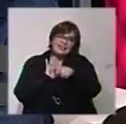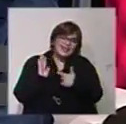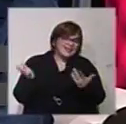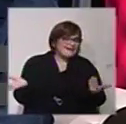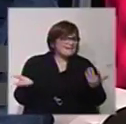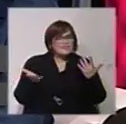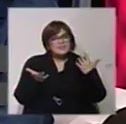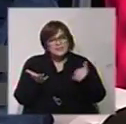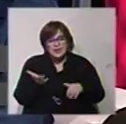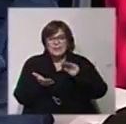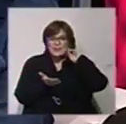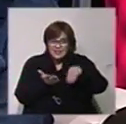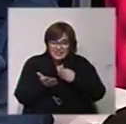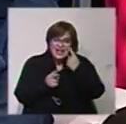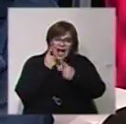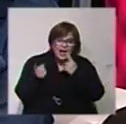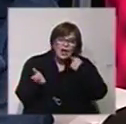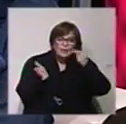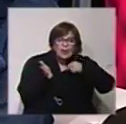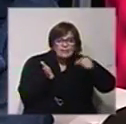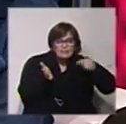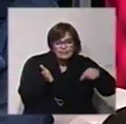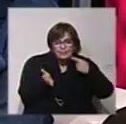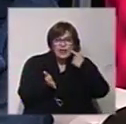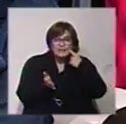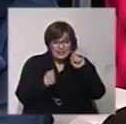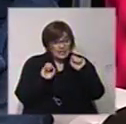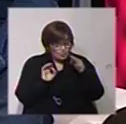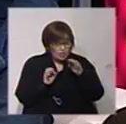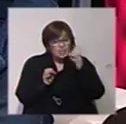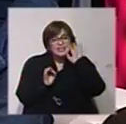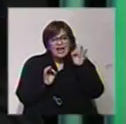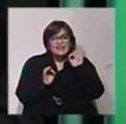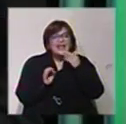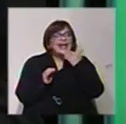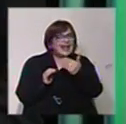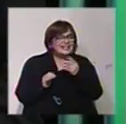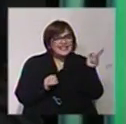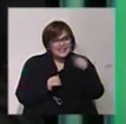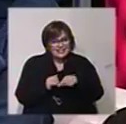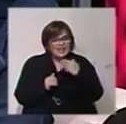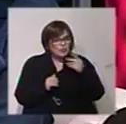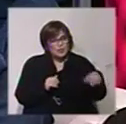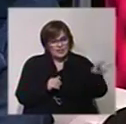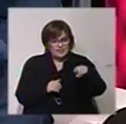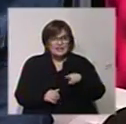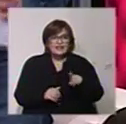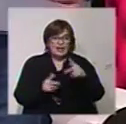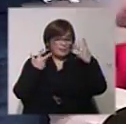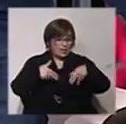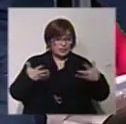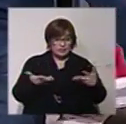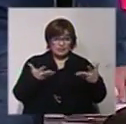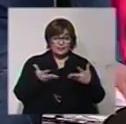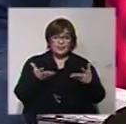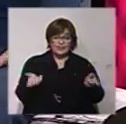charla anterior, podía haber ido que me firmara el libro tal autor. Está bueno ir estudiando. Marcelo Sánchez, muchas gracias. Gracias a ustedes. Gracias. Nos vamos a una